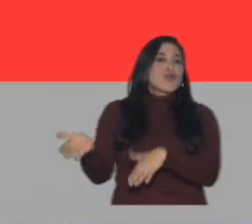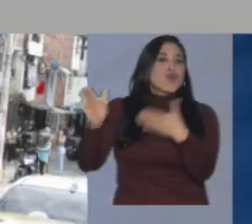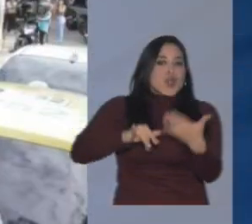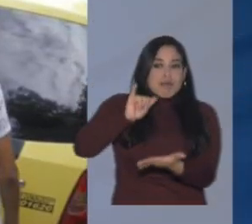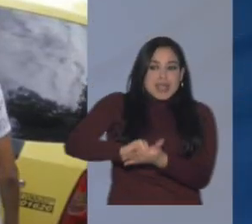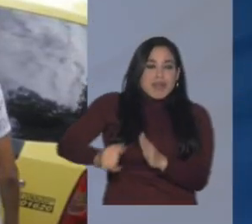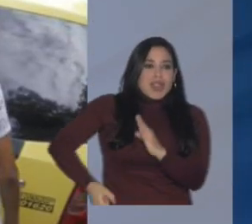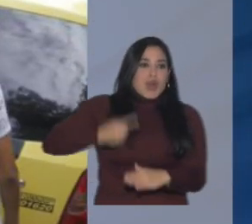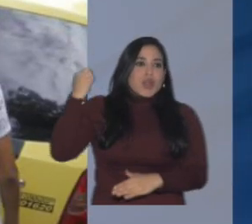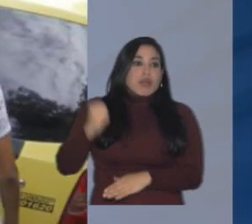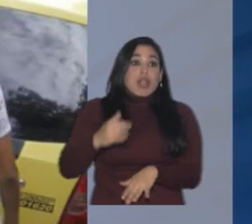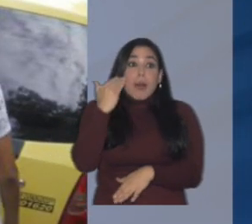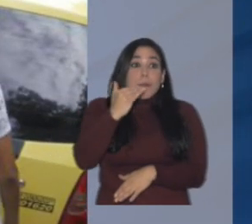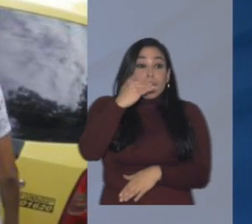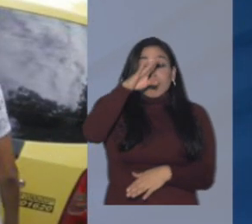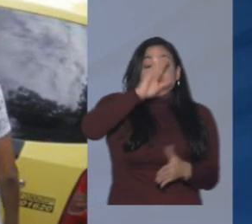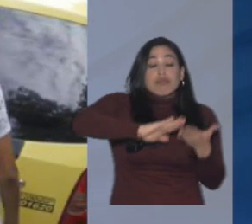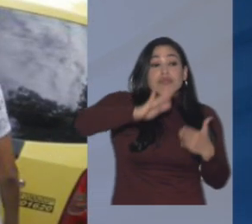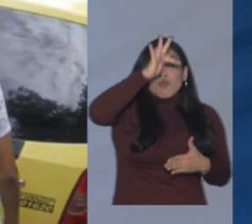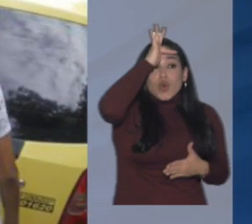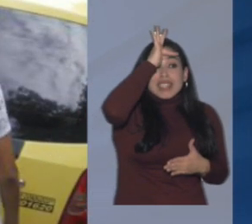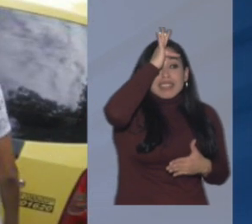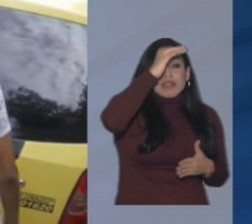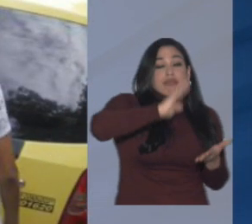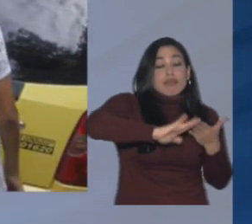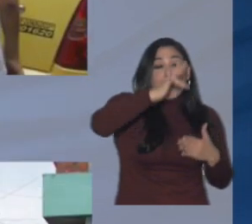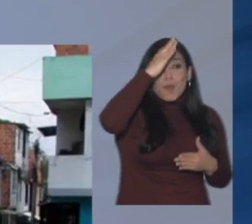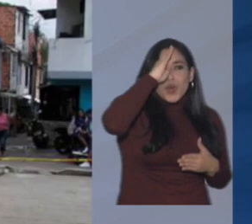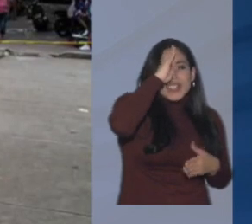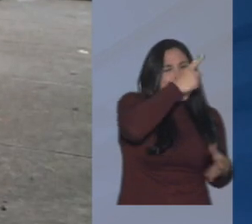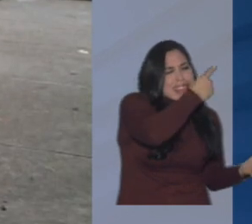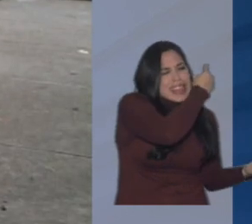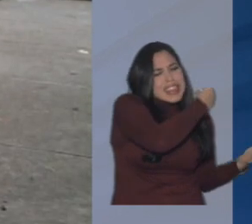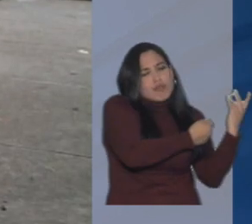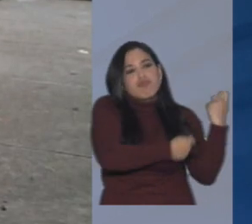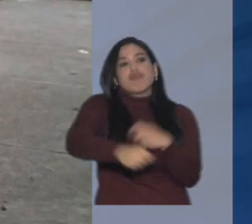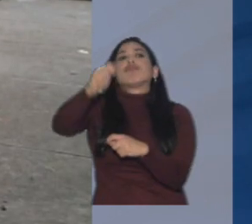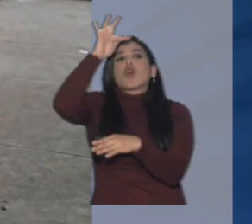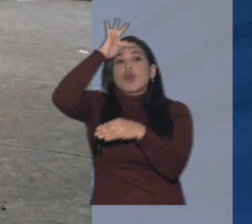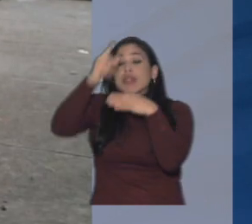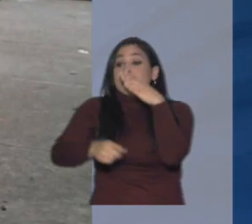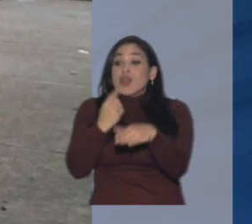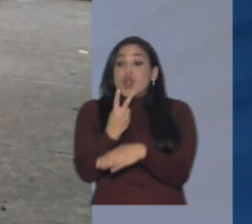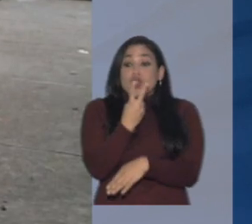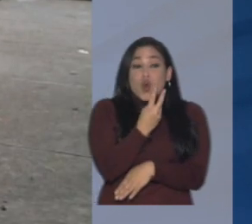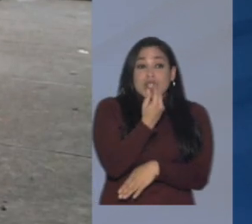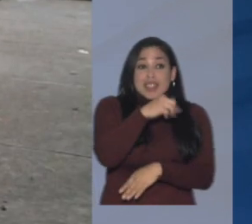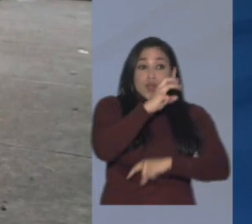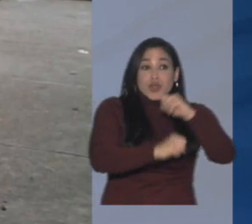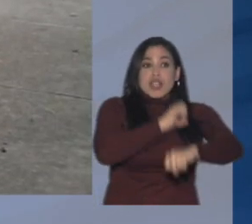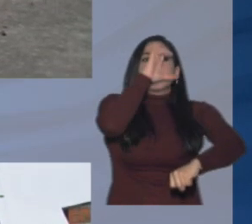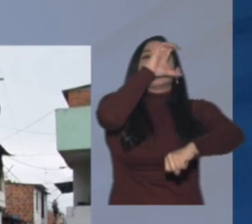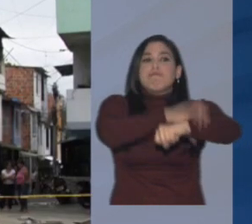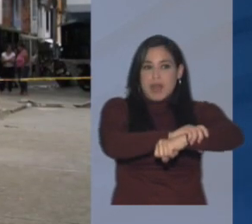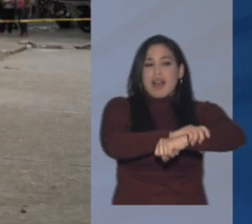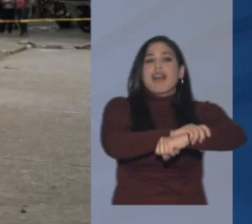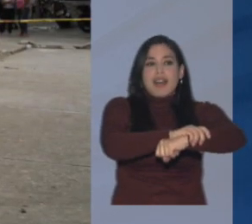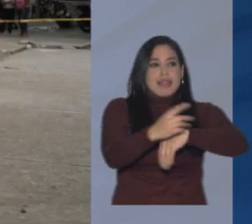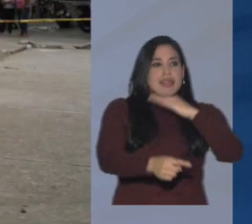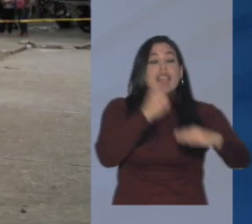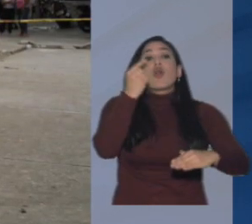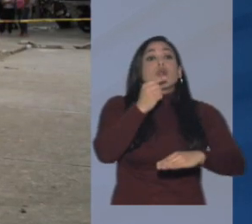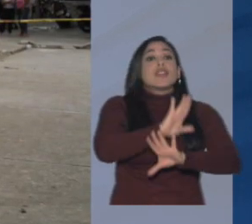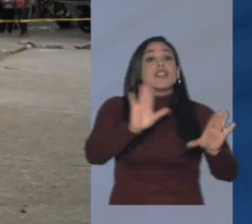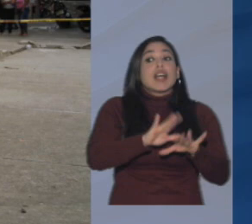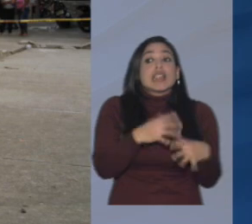el sitio. La policía reacciona de una manera inmediata en estos dos casos y logra la aprehensión de estos dos menores. Logra la aprehensión de estos dos menores